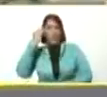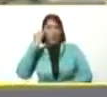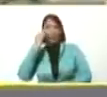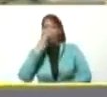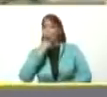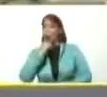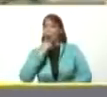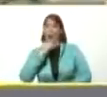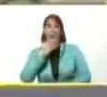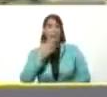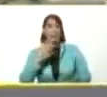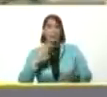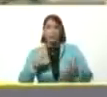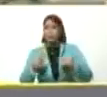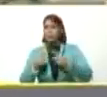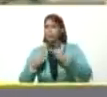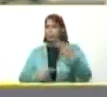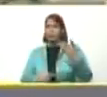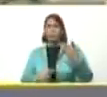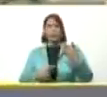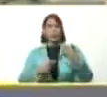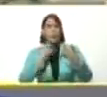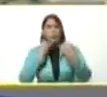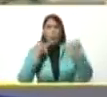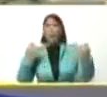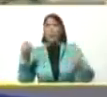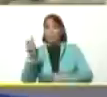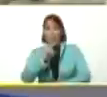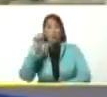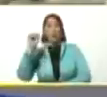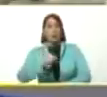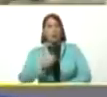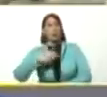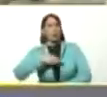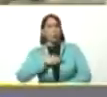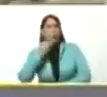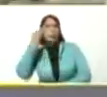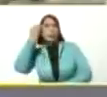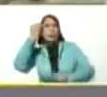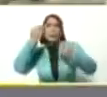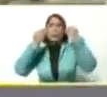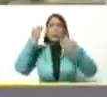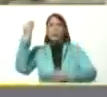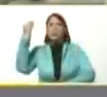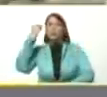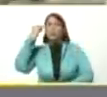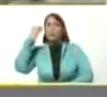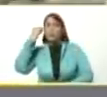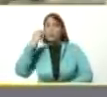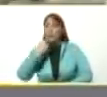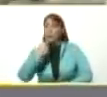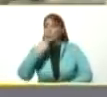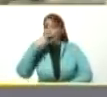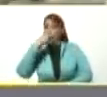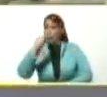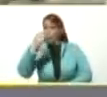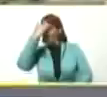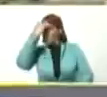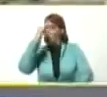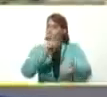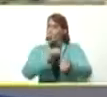tiene traducción a los otros idiomas, pero en Venezuela sí, le aplicamos la mente. Dicen que Maduro es